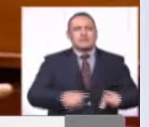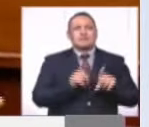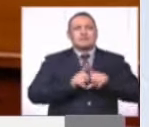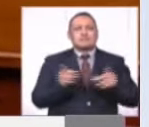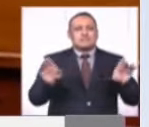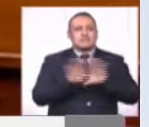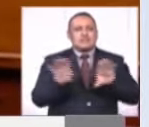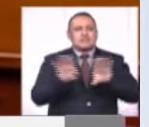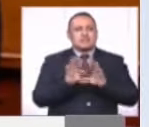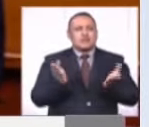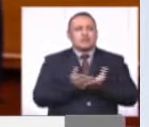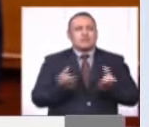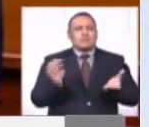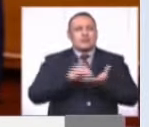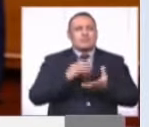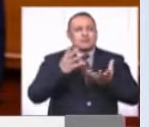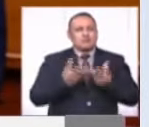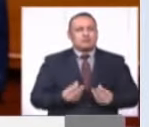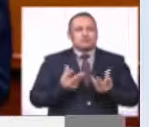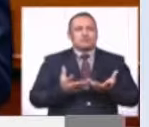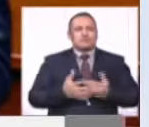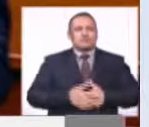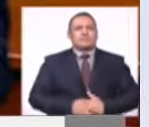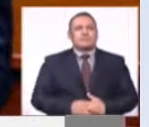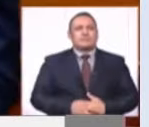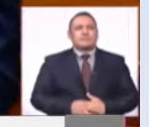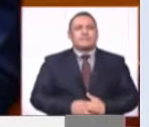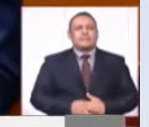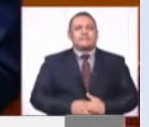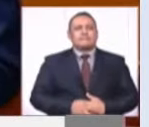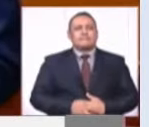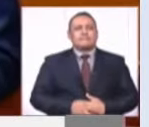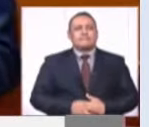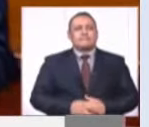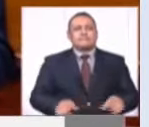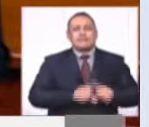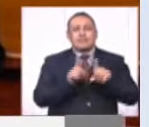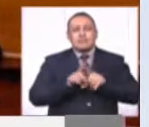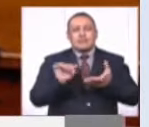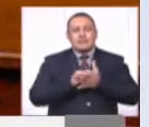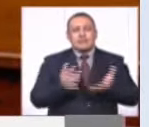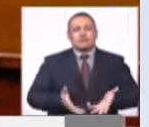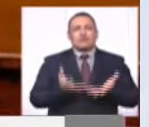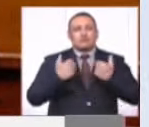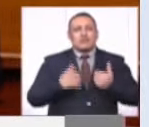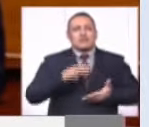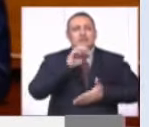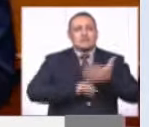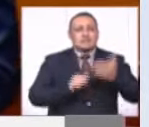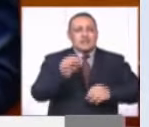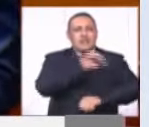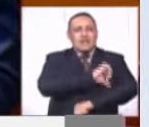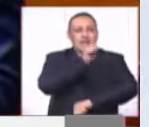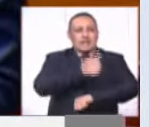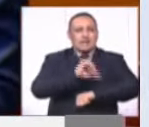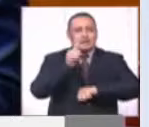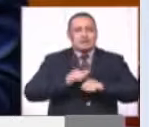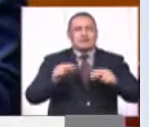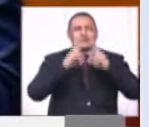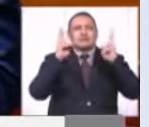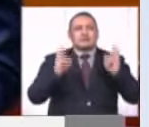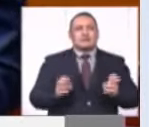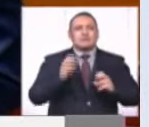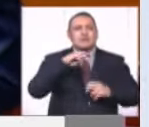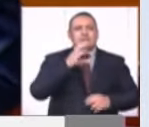simplemente cierran escuelas para que haya menos de ellas. Y encima nos quita a Ancash la denominación